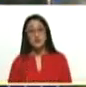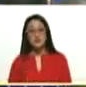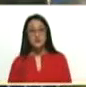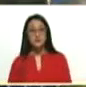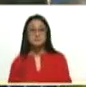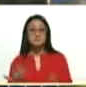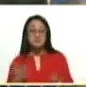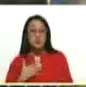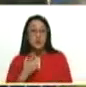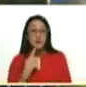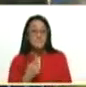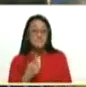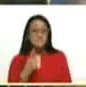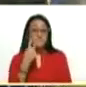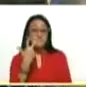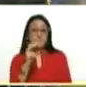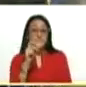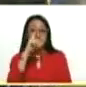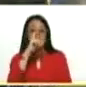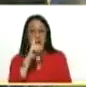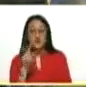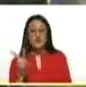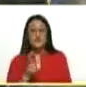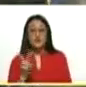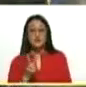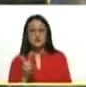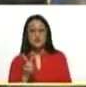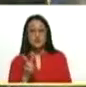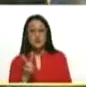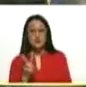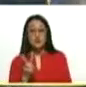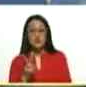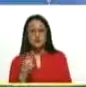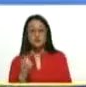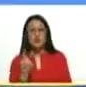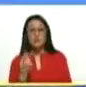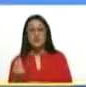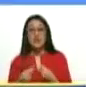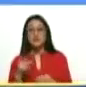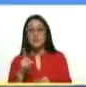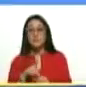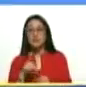Pudiéramos decir que 120 años Venezuela solo produjo petróleo,